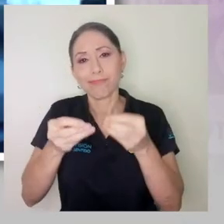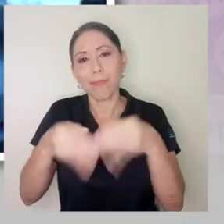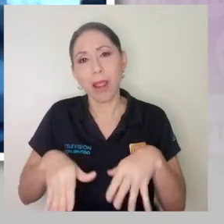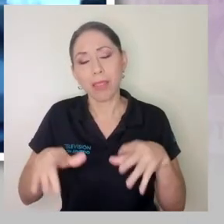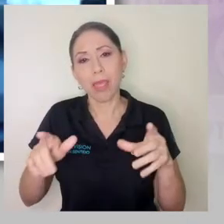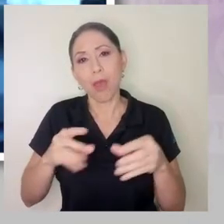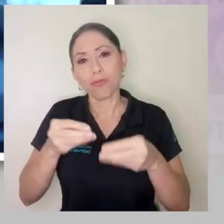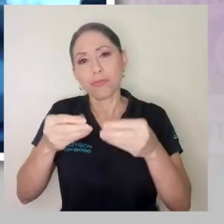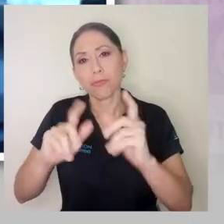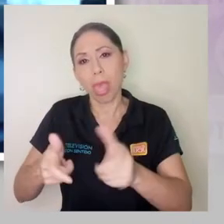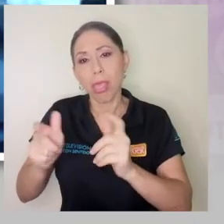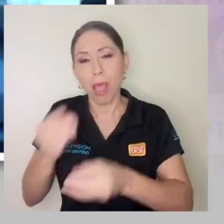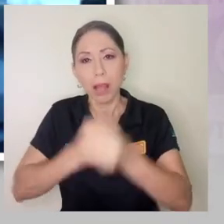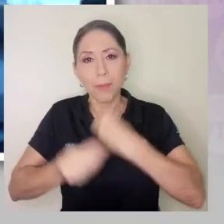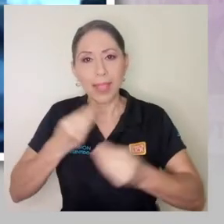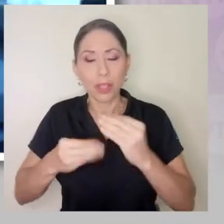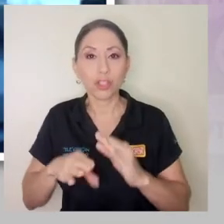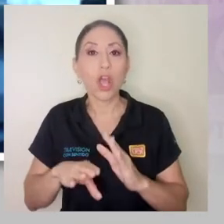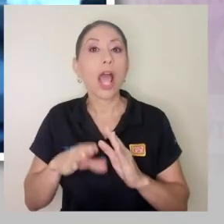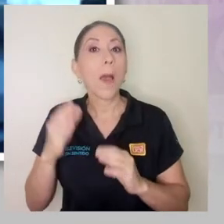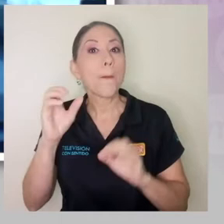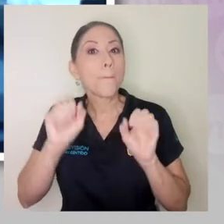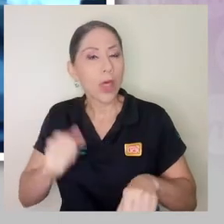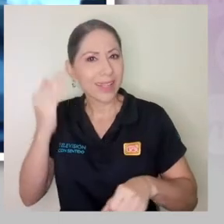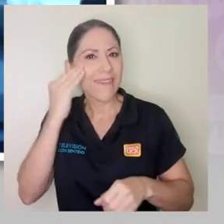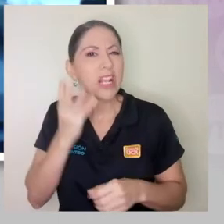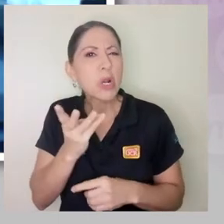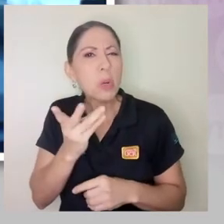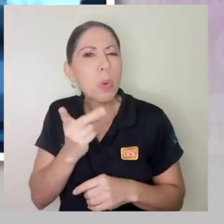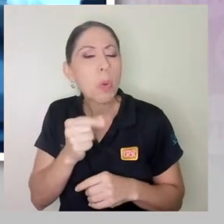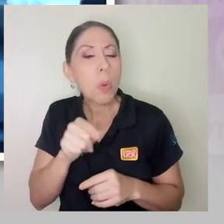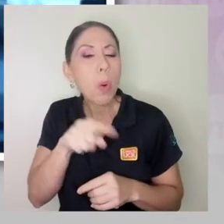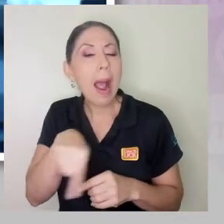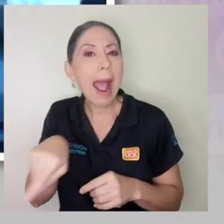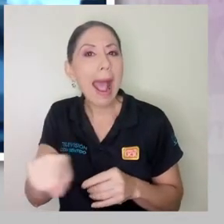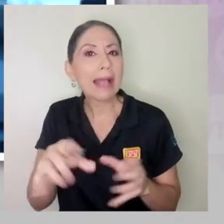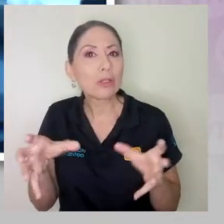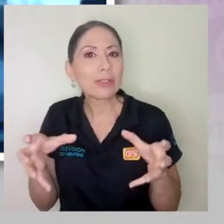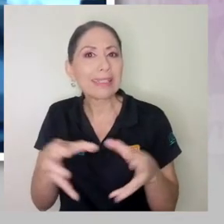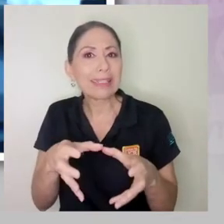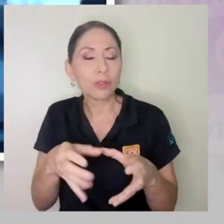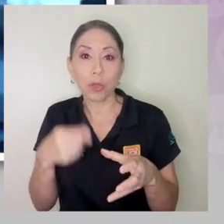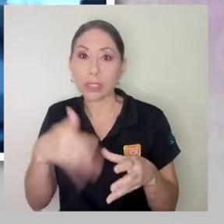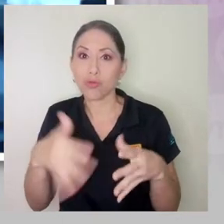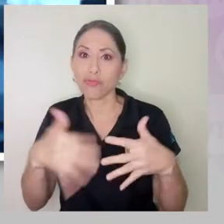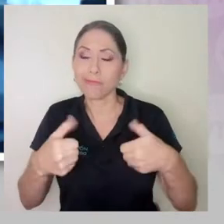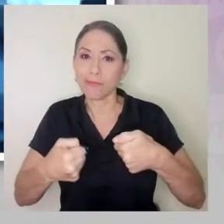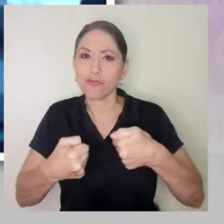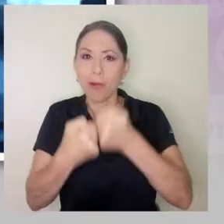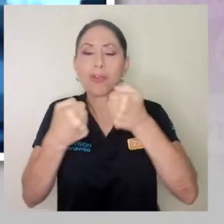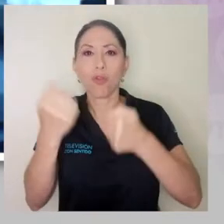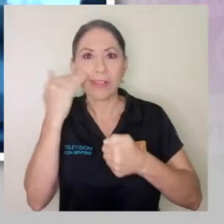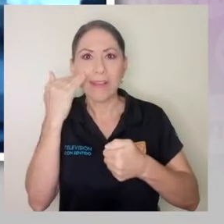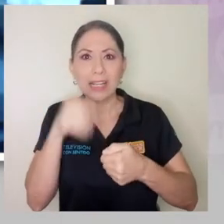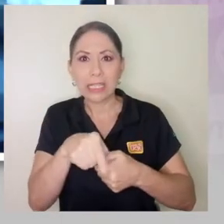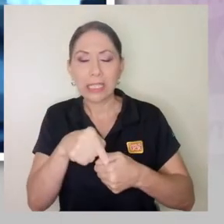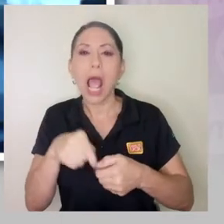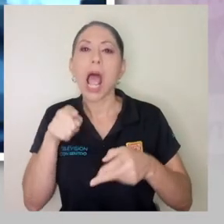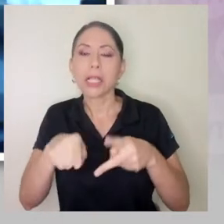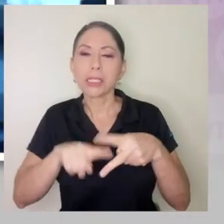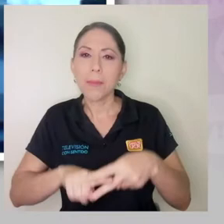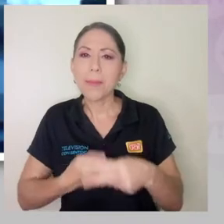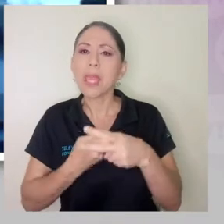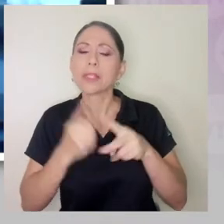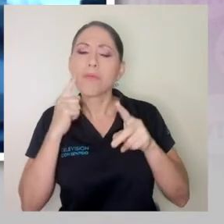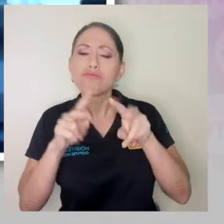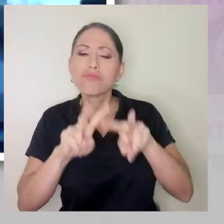la pérdida de alimentos, sea desde poder cuantificarla, que es una de los grandes retos que hay, porque por ahí se empieza,